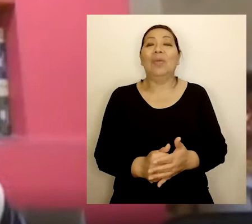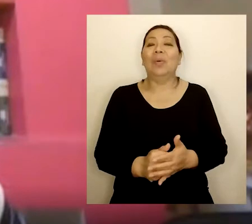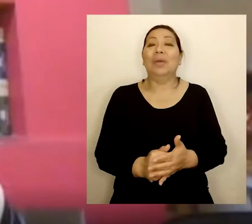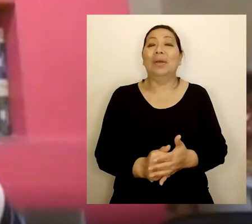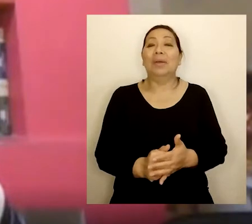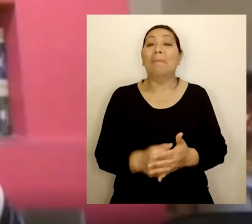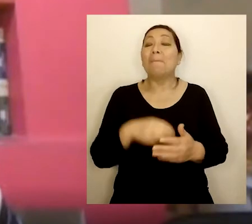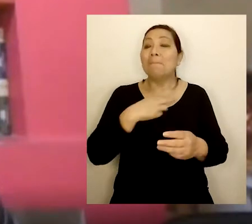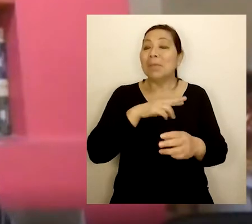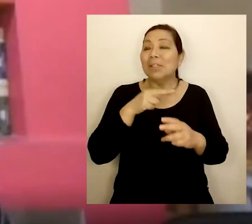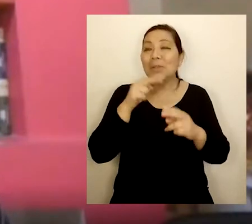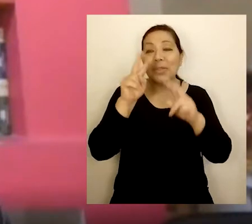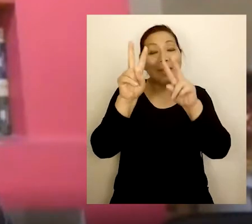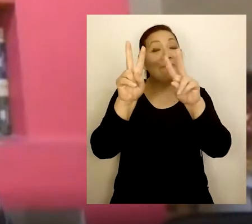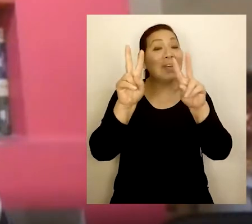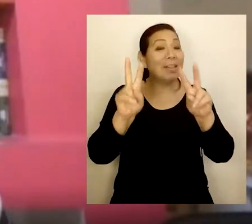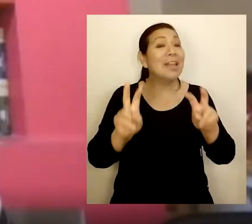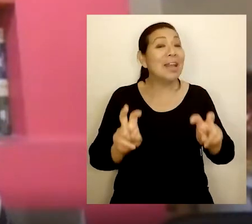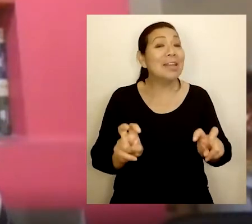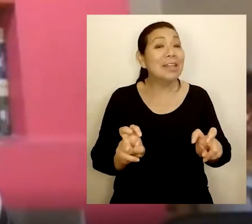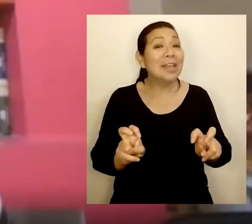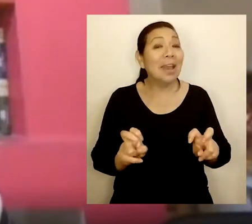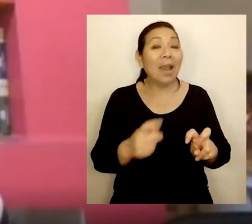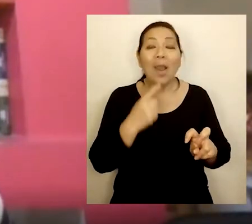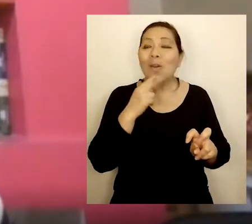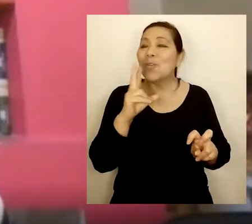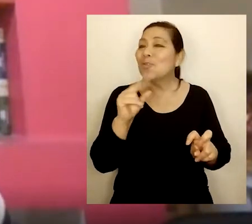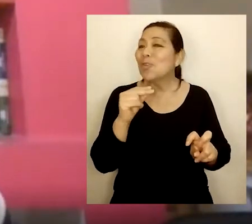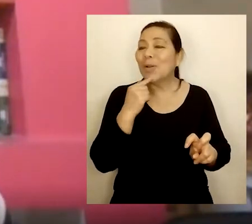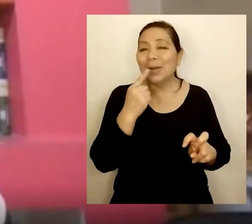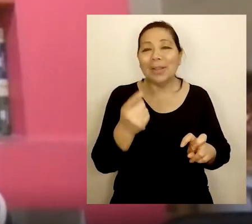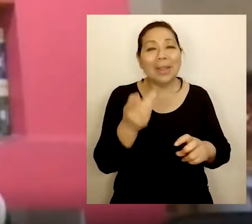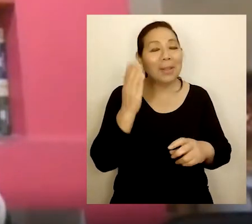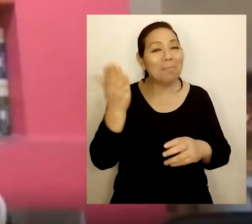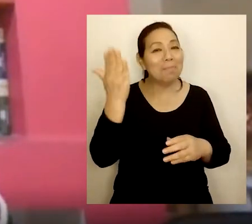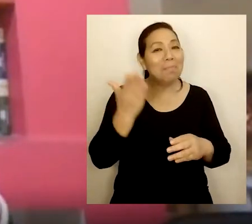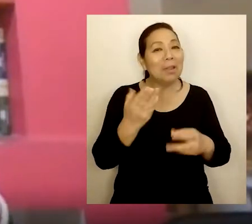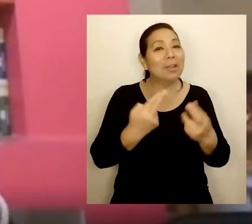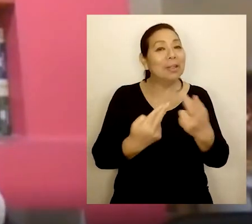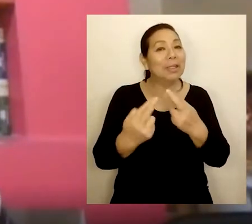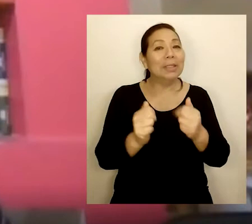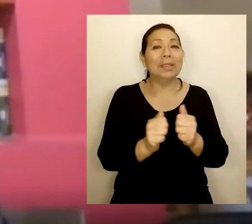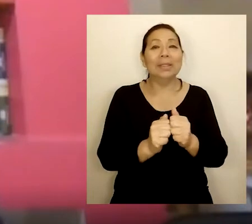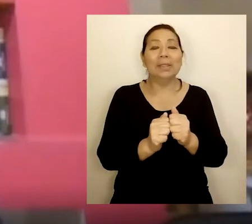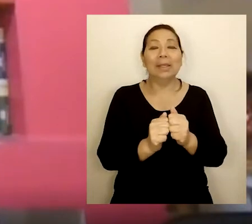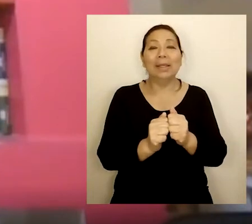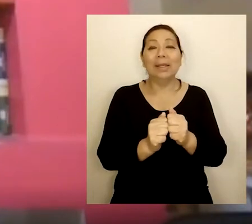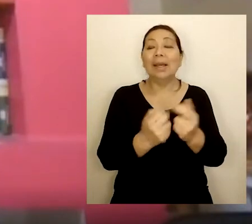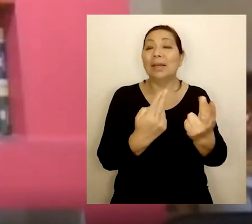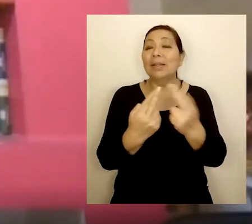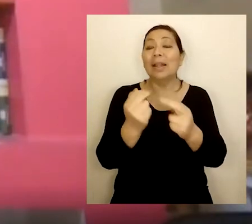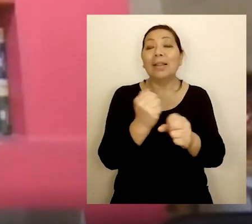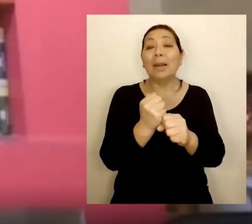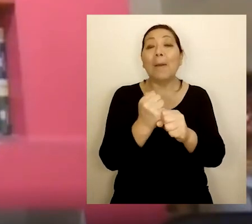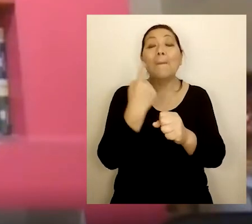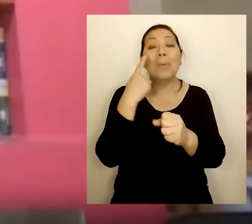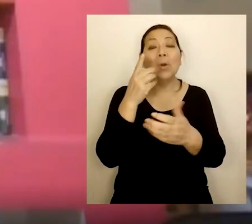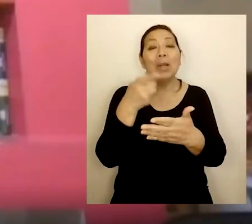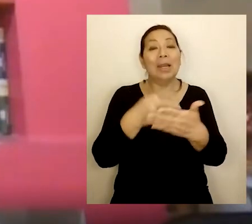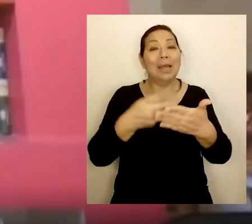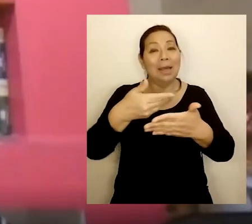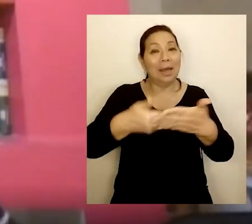el juzgado de mixto de Ventanilla declaró infundada la demanda de reconocimiento de relación laboral por el